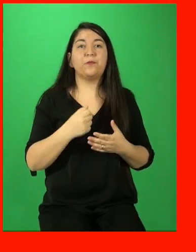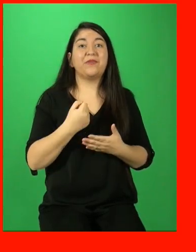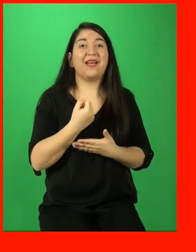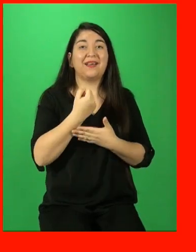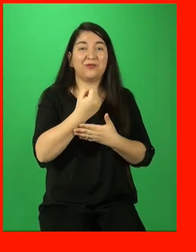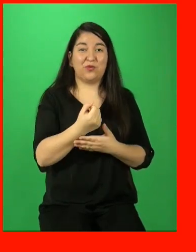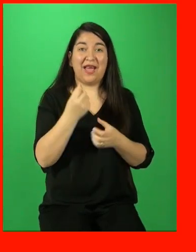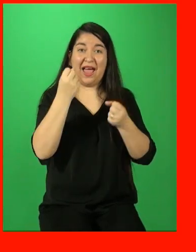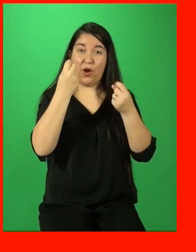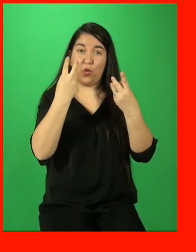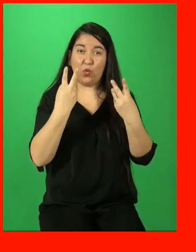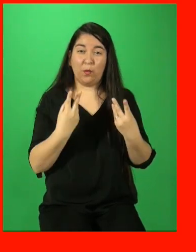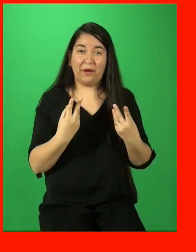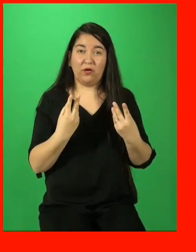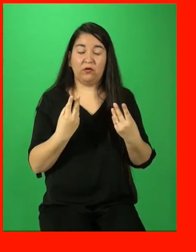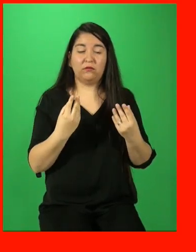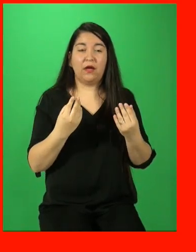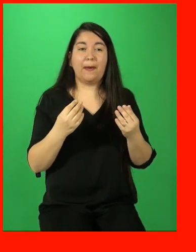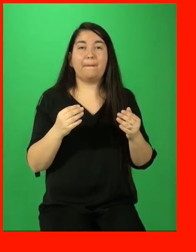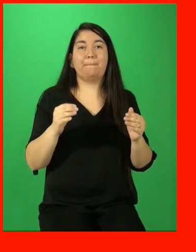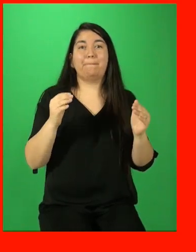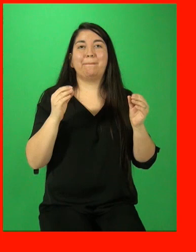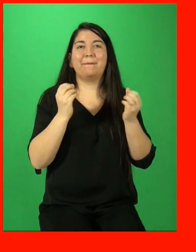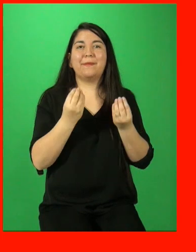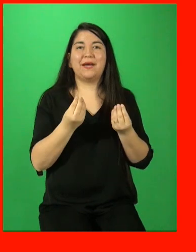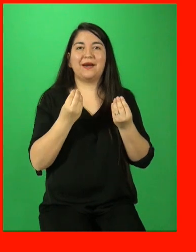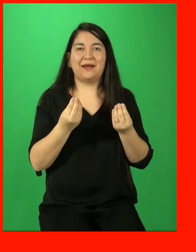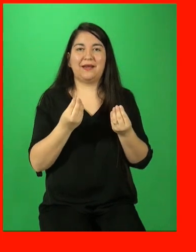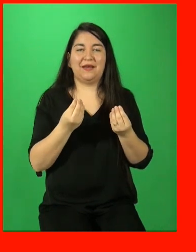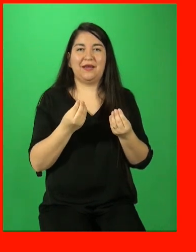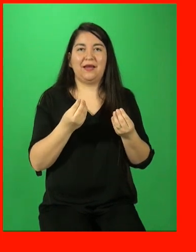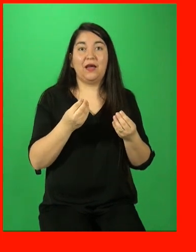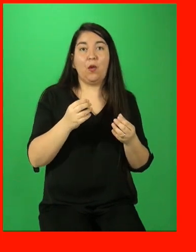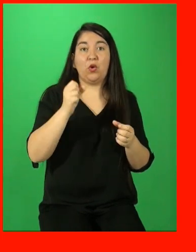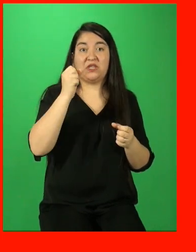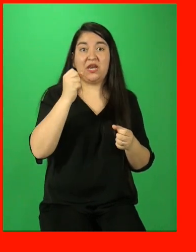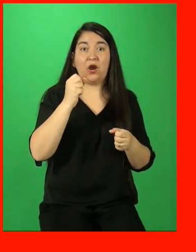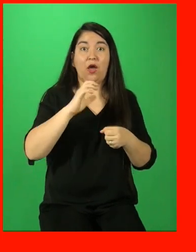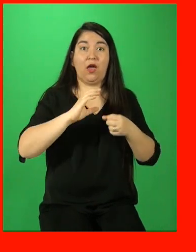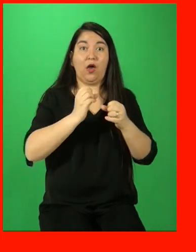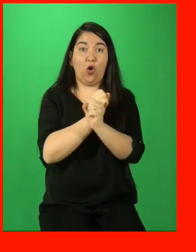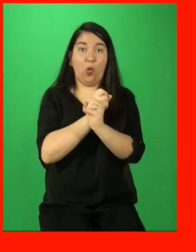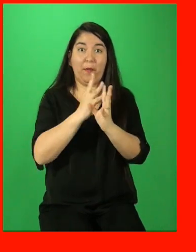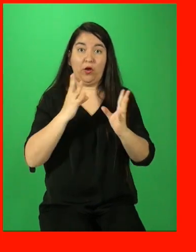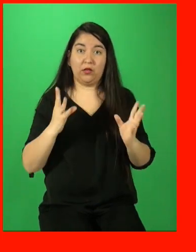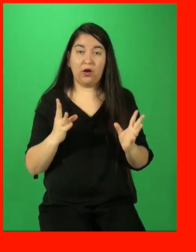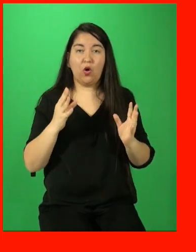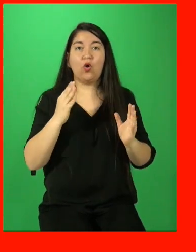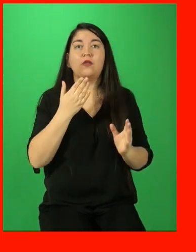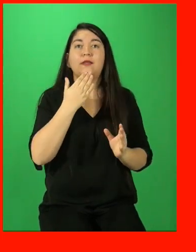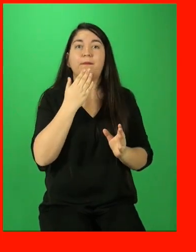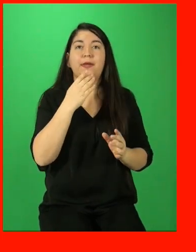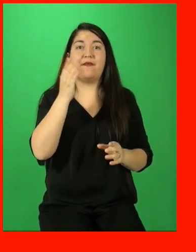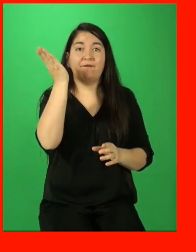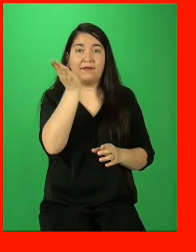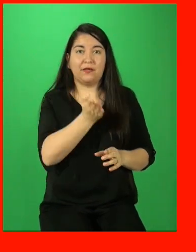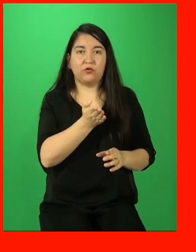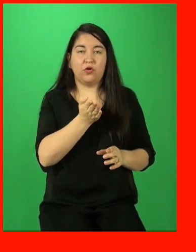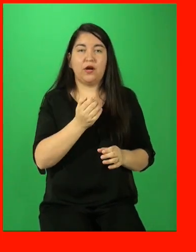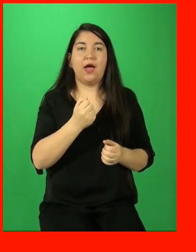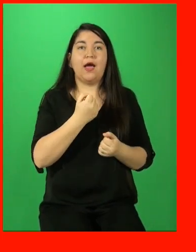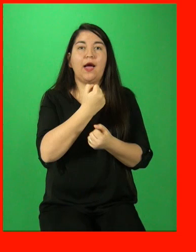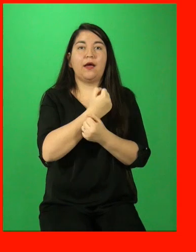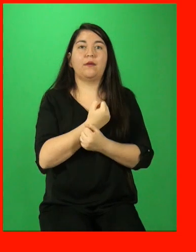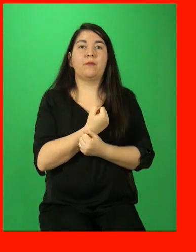son números enteros positivos, también pueden ser fracciones y nos ayudan a nosotros a equilibrar la ecuación